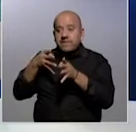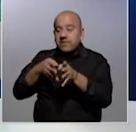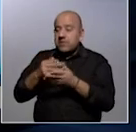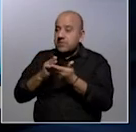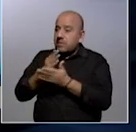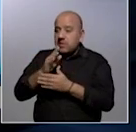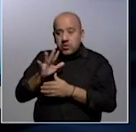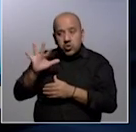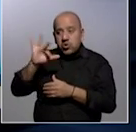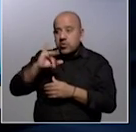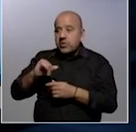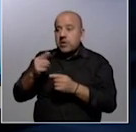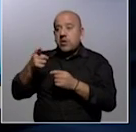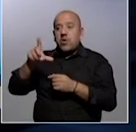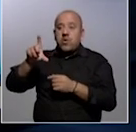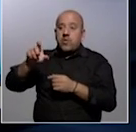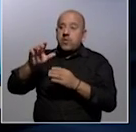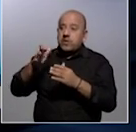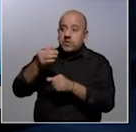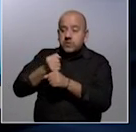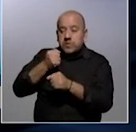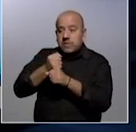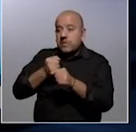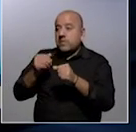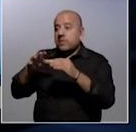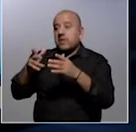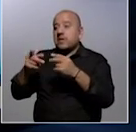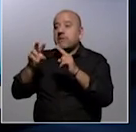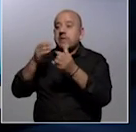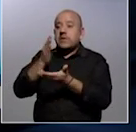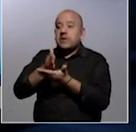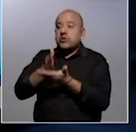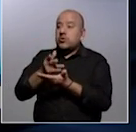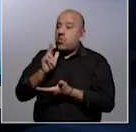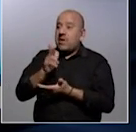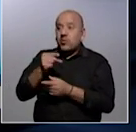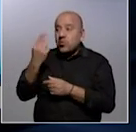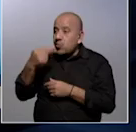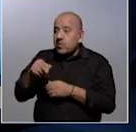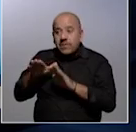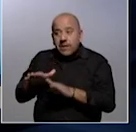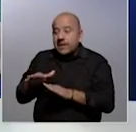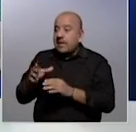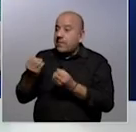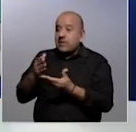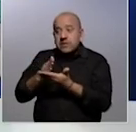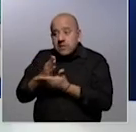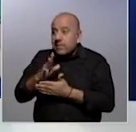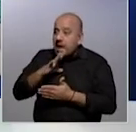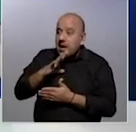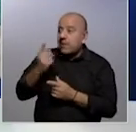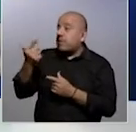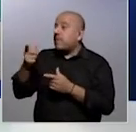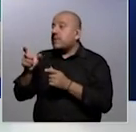y evidentemente es una labor que en materia de derechos humanos no paras nunca porque siempre hay alguien que